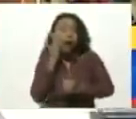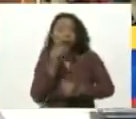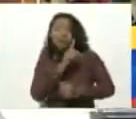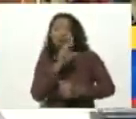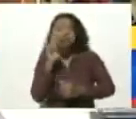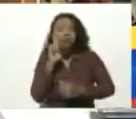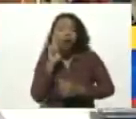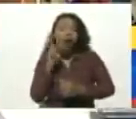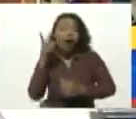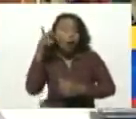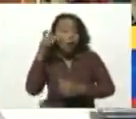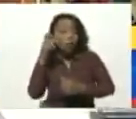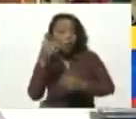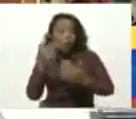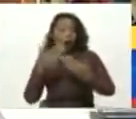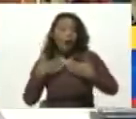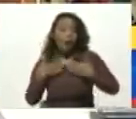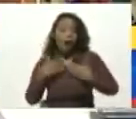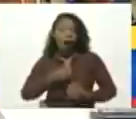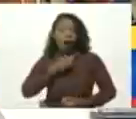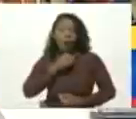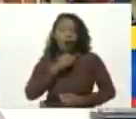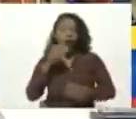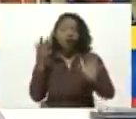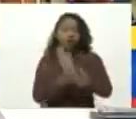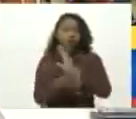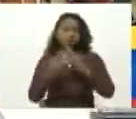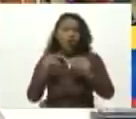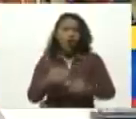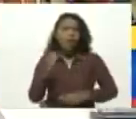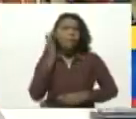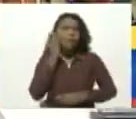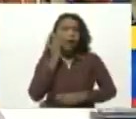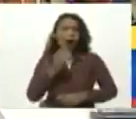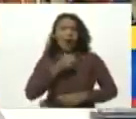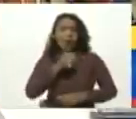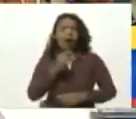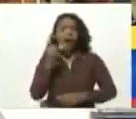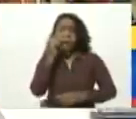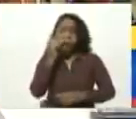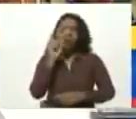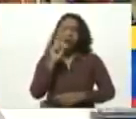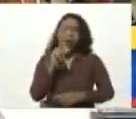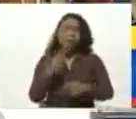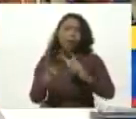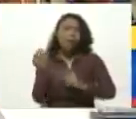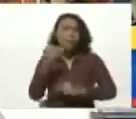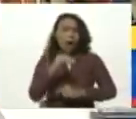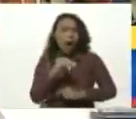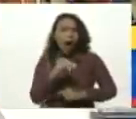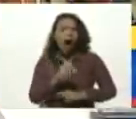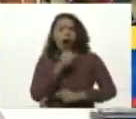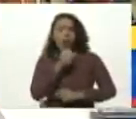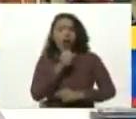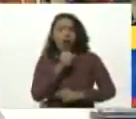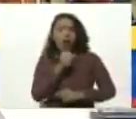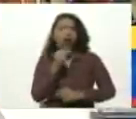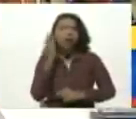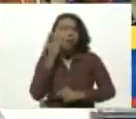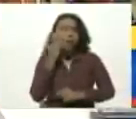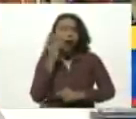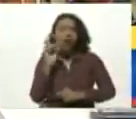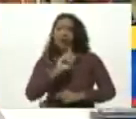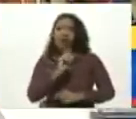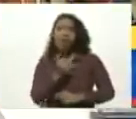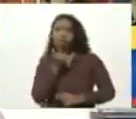están escuchando, las abuelas, sobre todo las mamás y las abuelas, los papás también, pero las mamás y las abuelas no se pelan. Que el